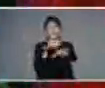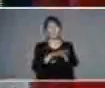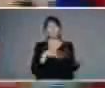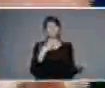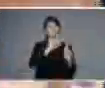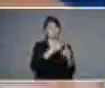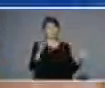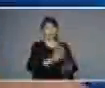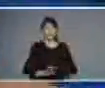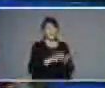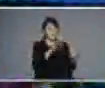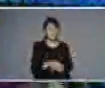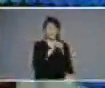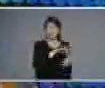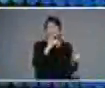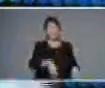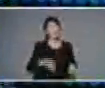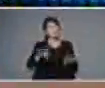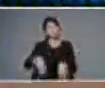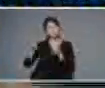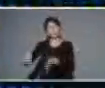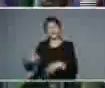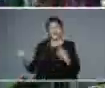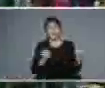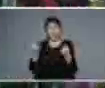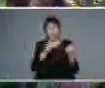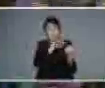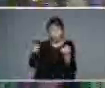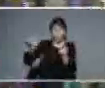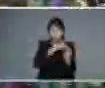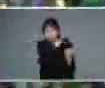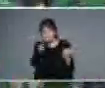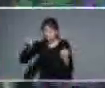los mismos coge c por el